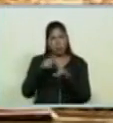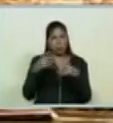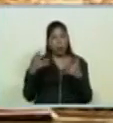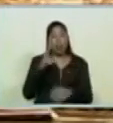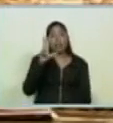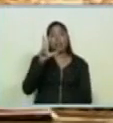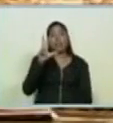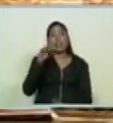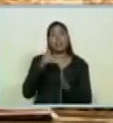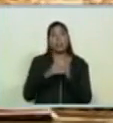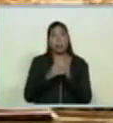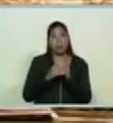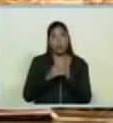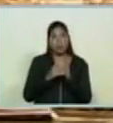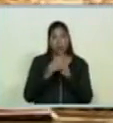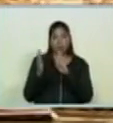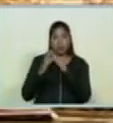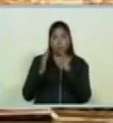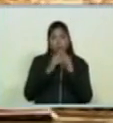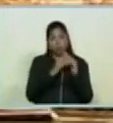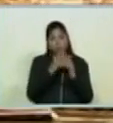3.000 casas de alimentación.